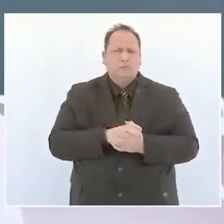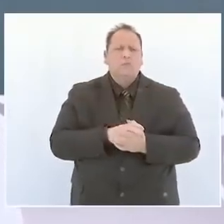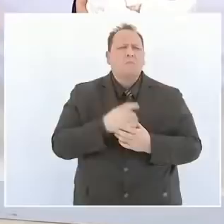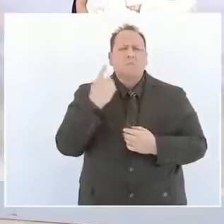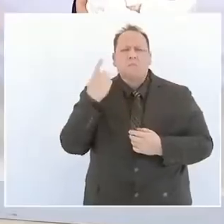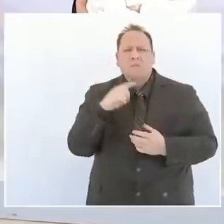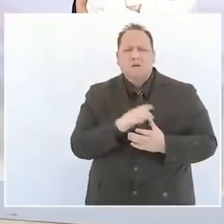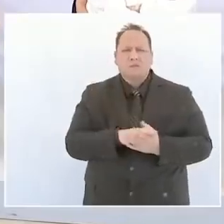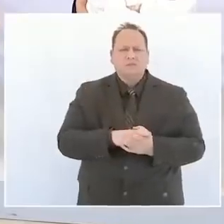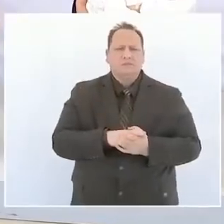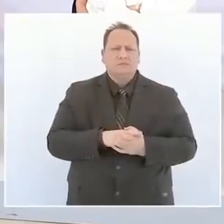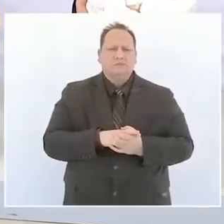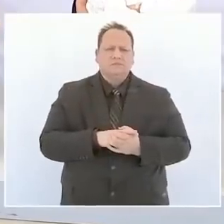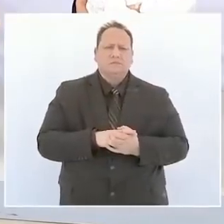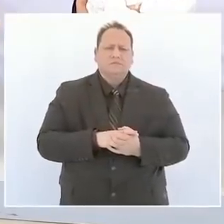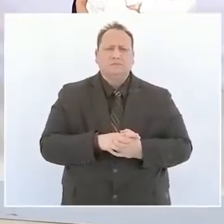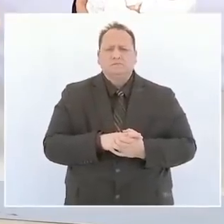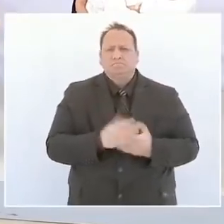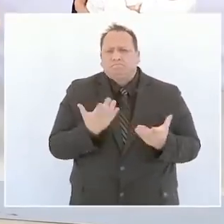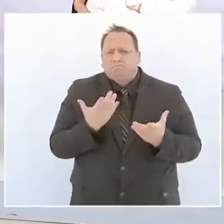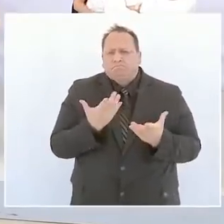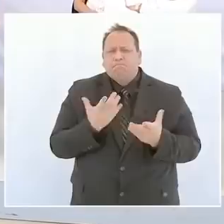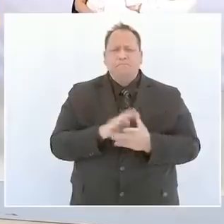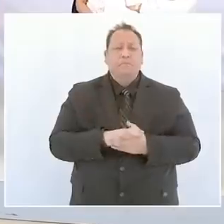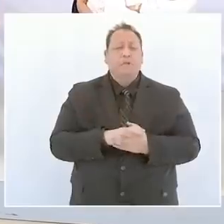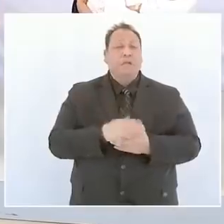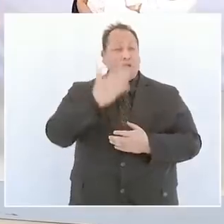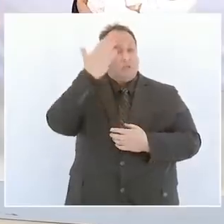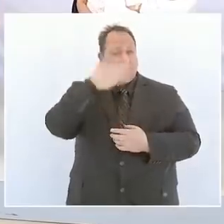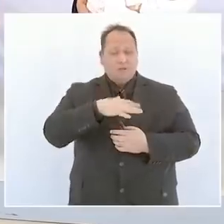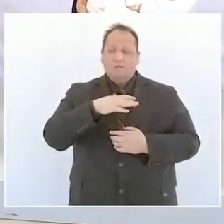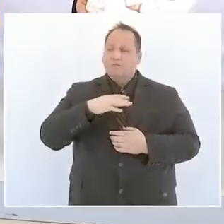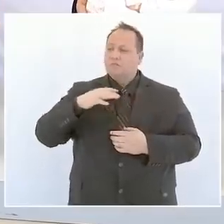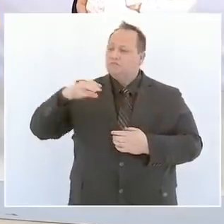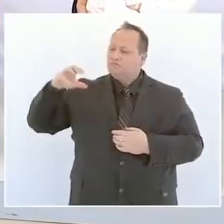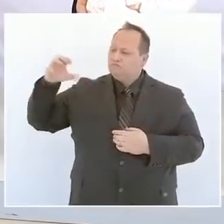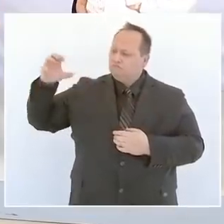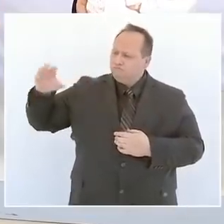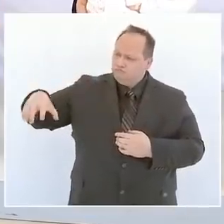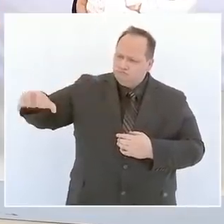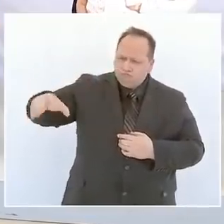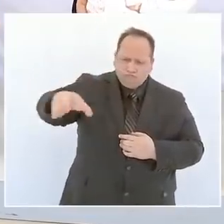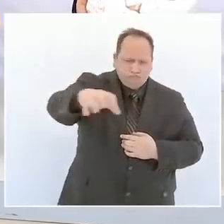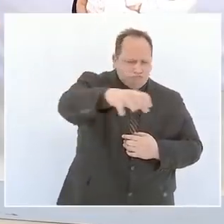para que con las corporaciones